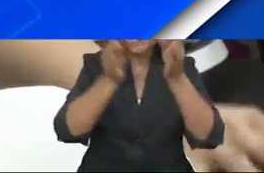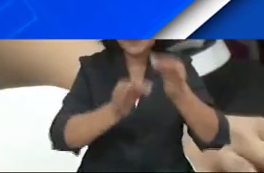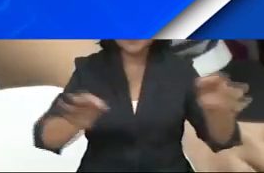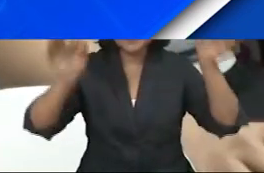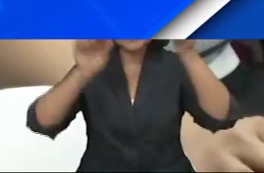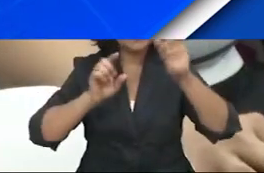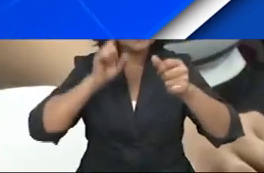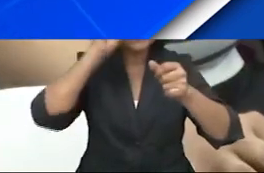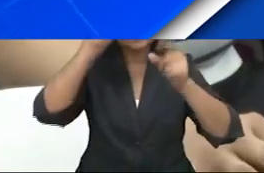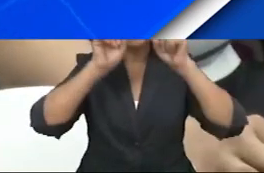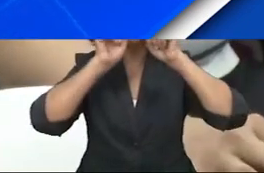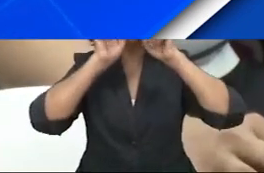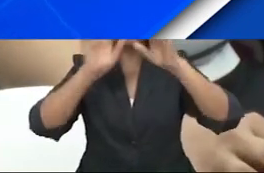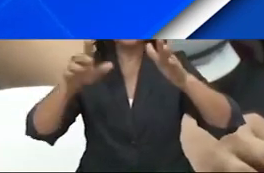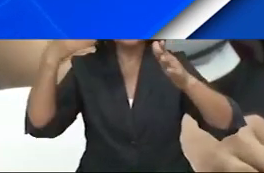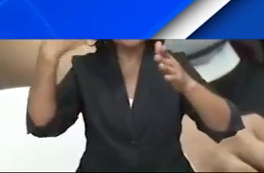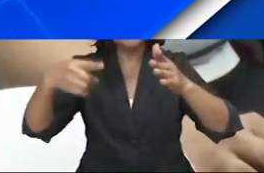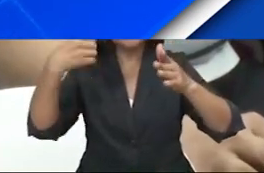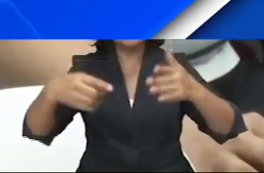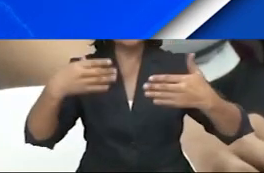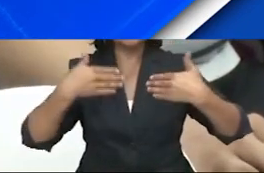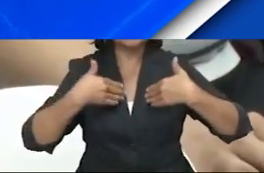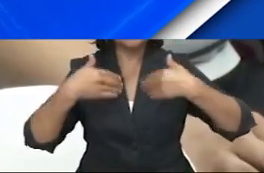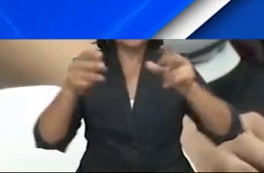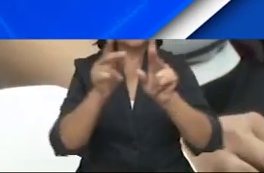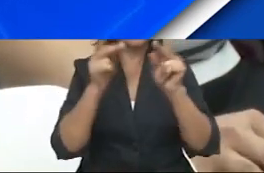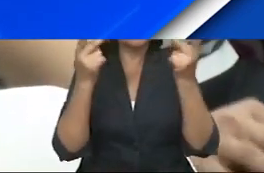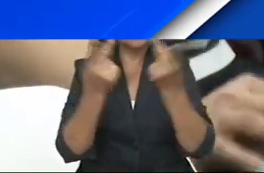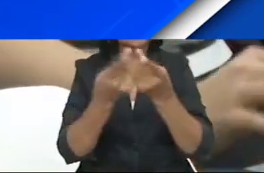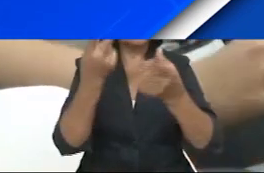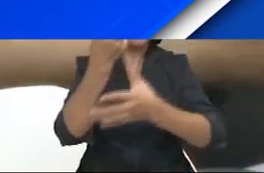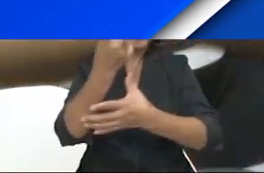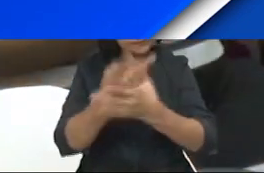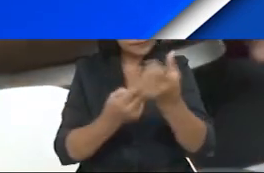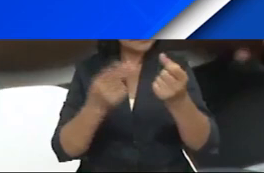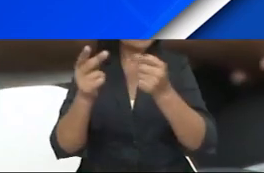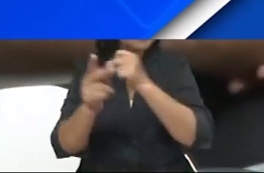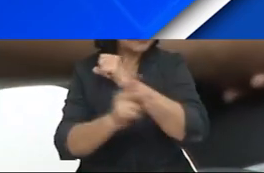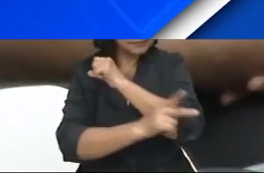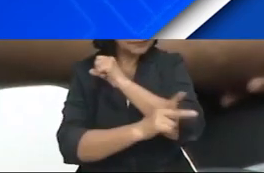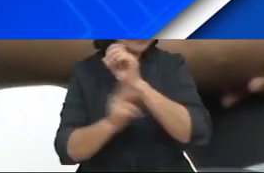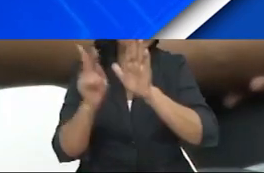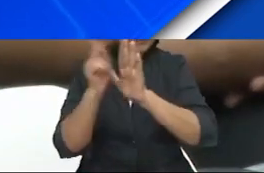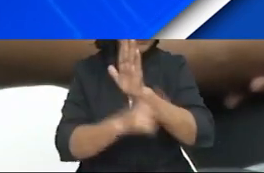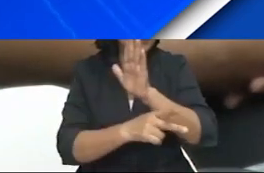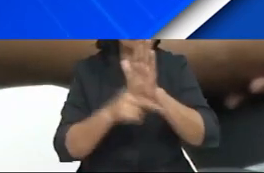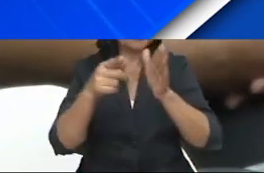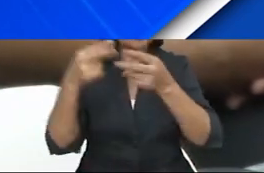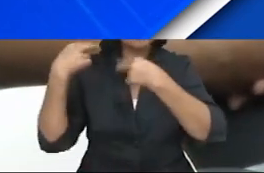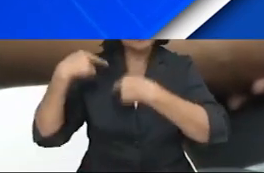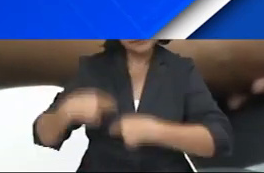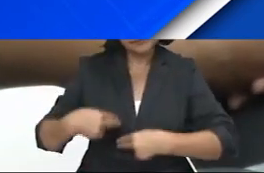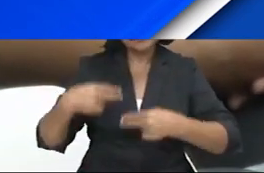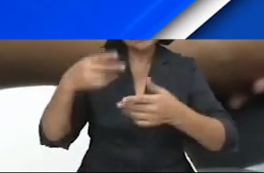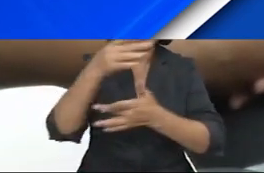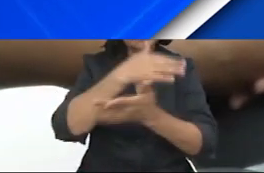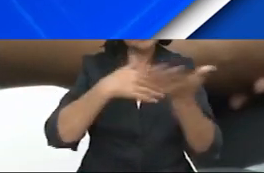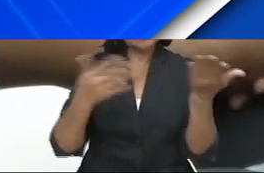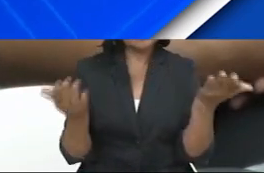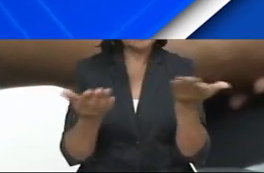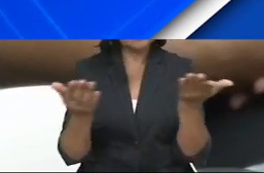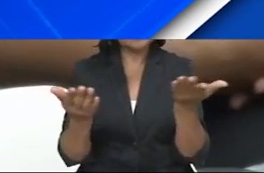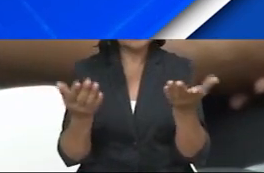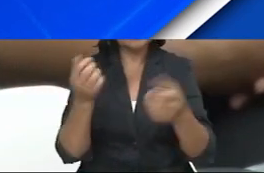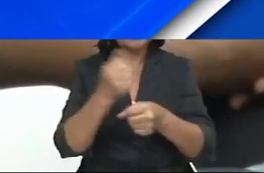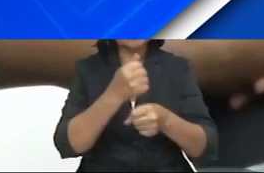en la reivindicación y protección del derecho a la salud de la población de ambos países, dotando a los recursos humanos involucrados en esta